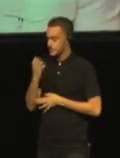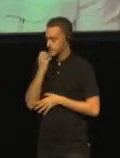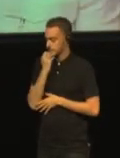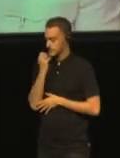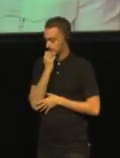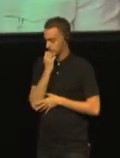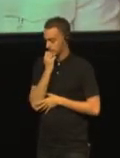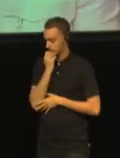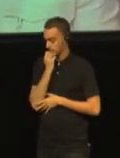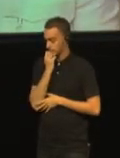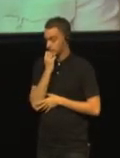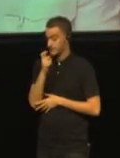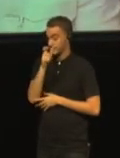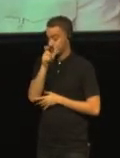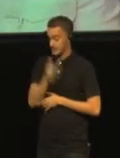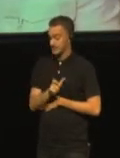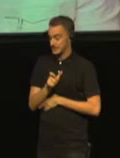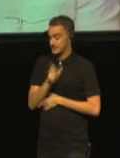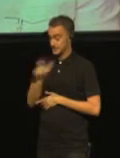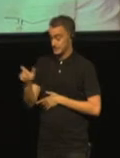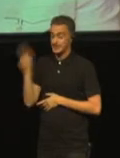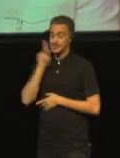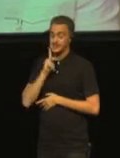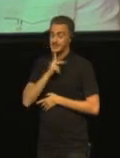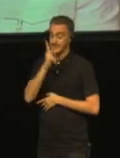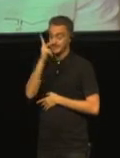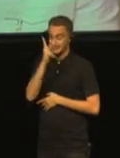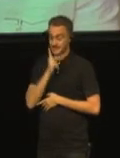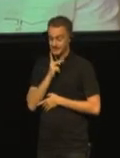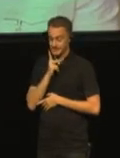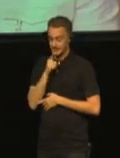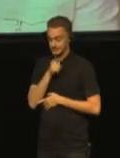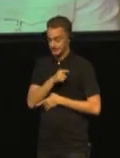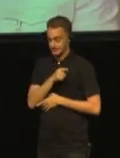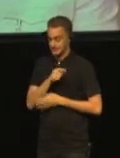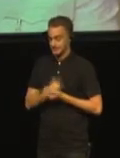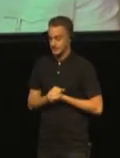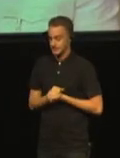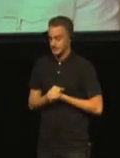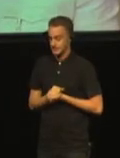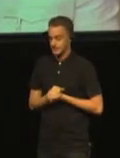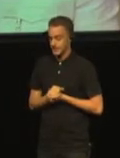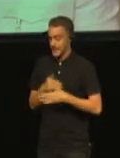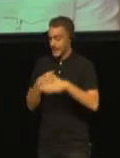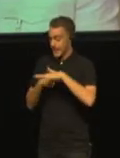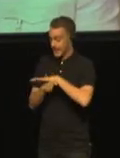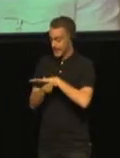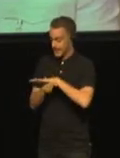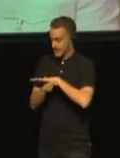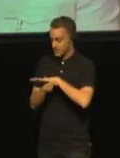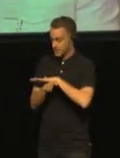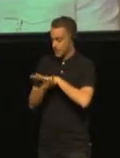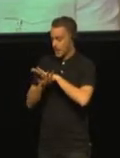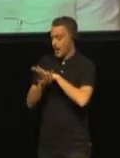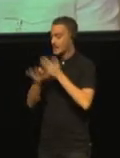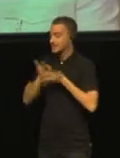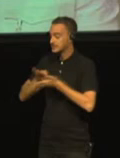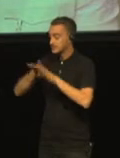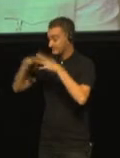a las personas sordociegas, digamos, no pueden tener acceso a servicios de internet, etc.